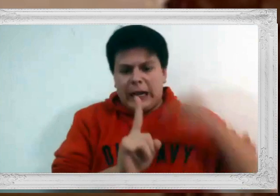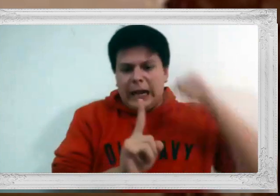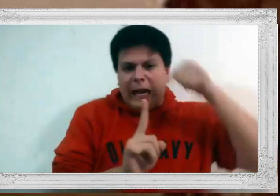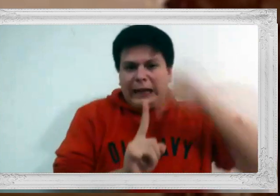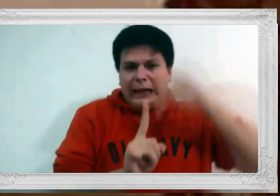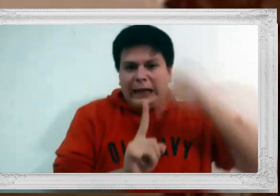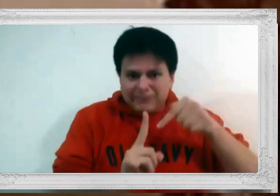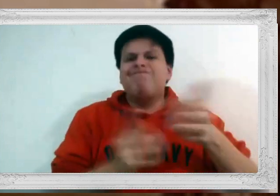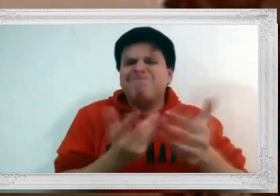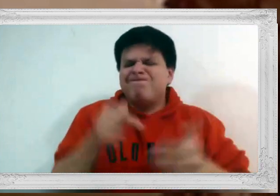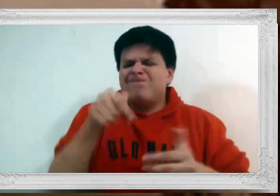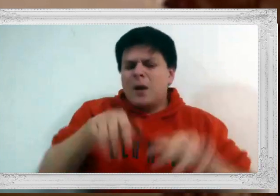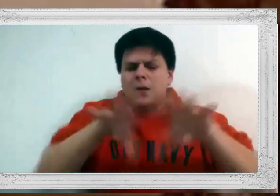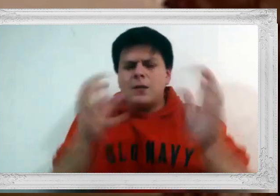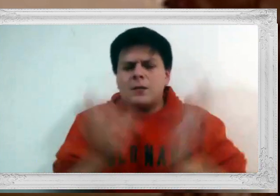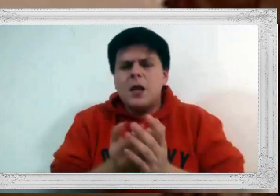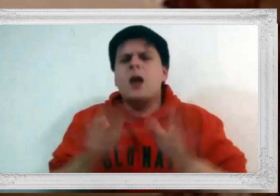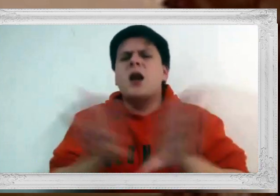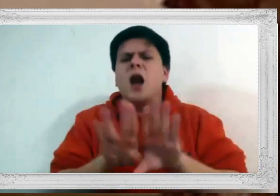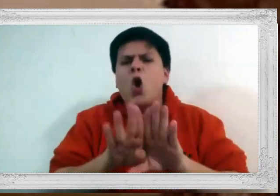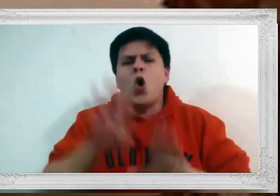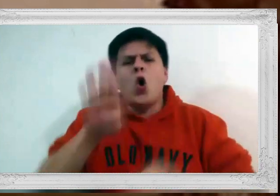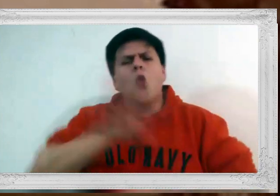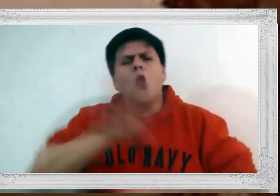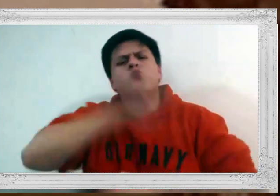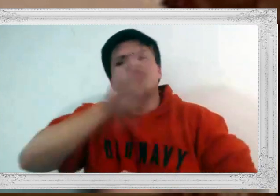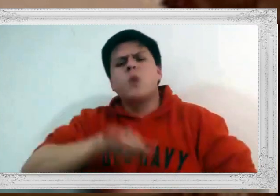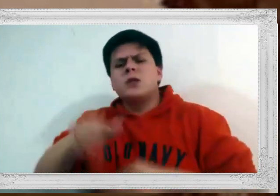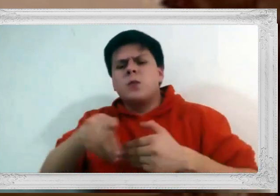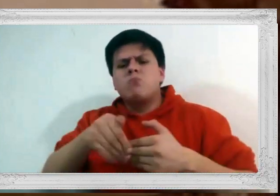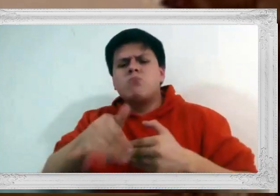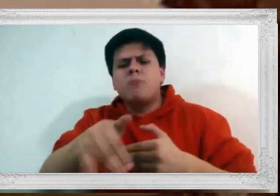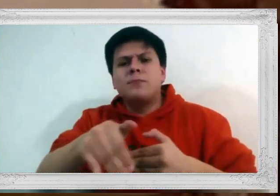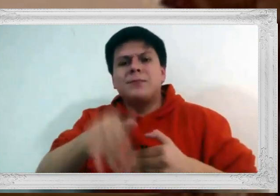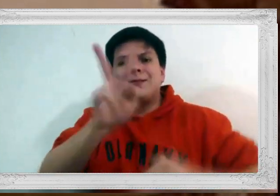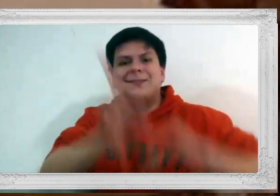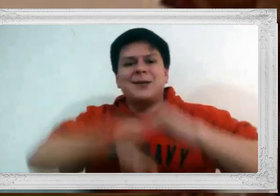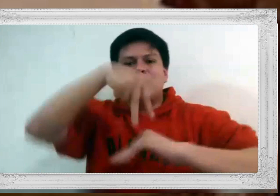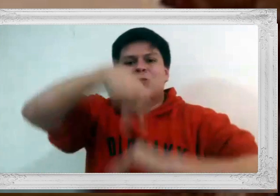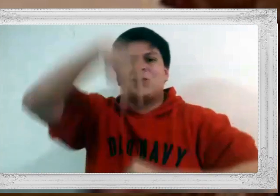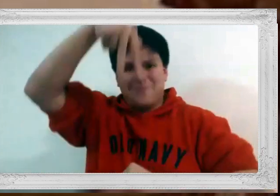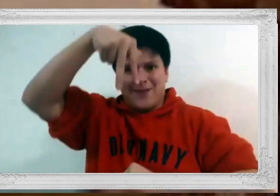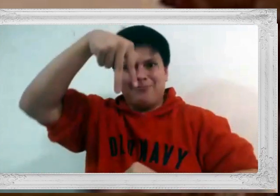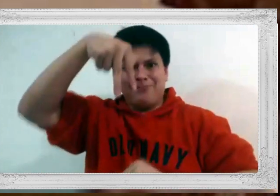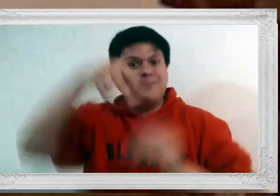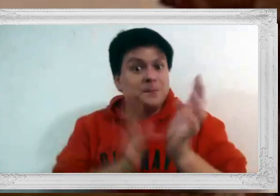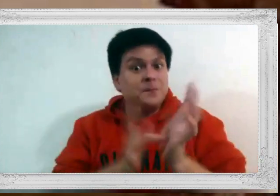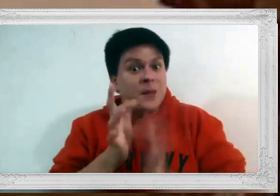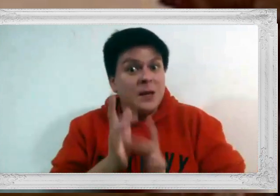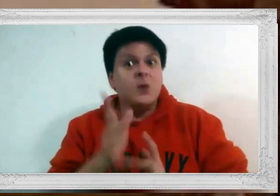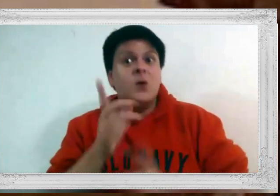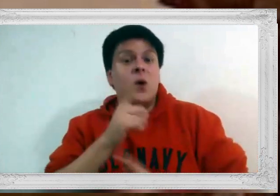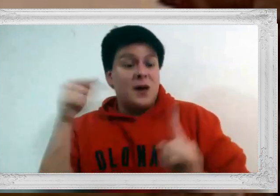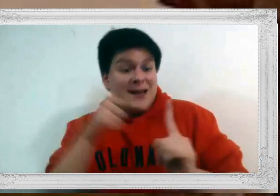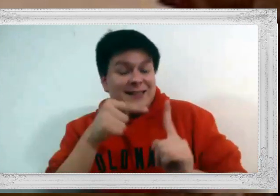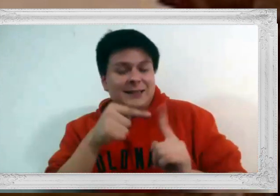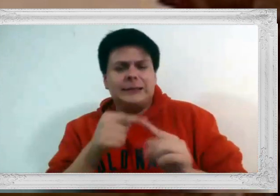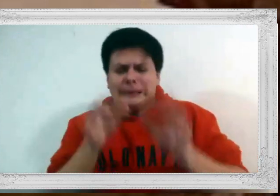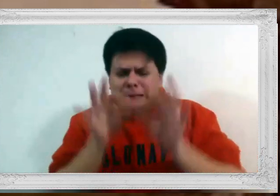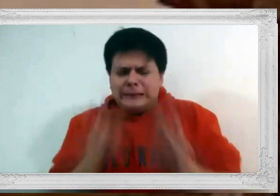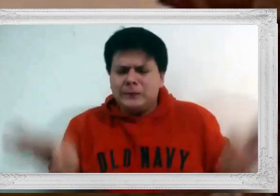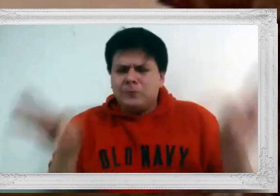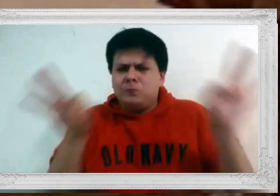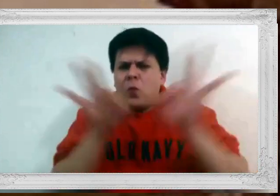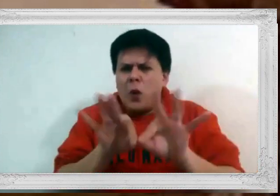resurrección, en la que Él mismo se convierte en el templo nuevo y definitivo, el lugar en el que se encuentra Dios y el